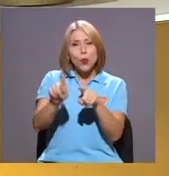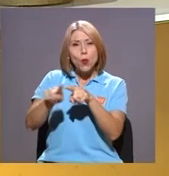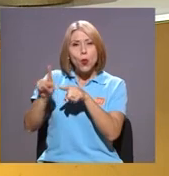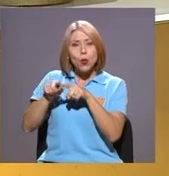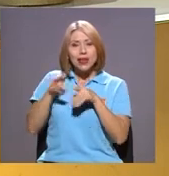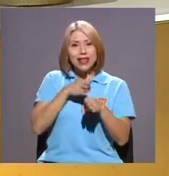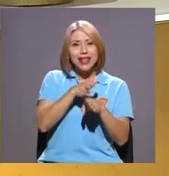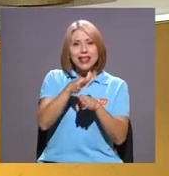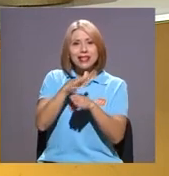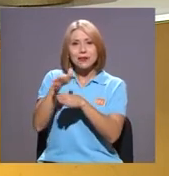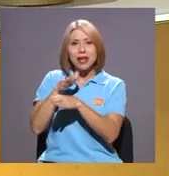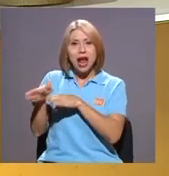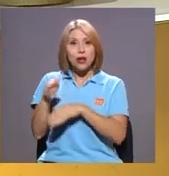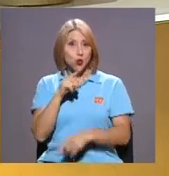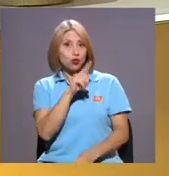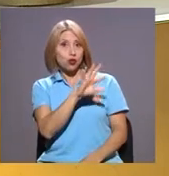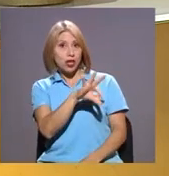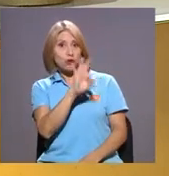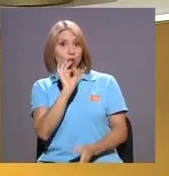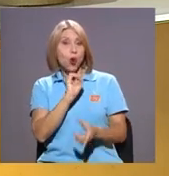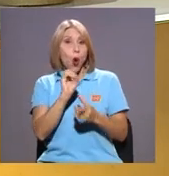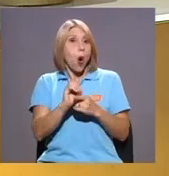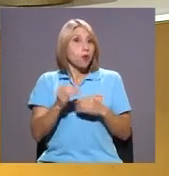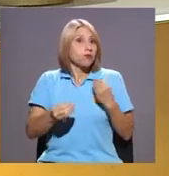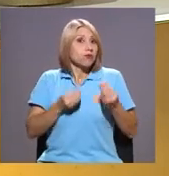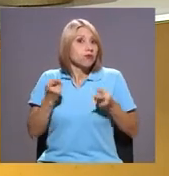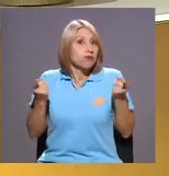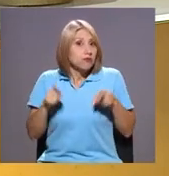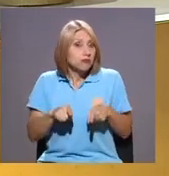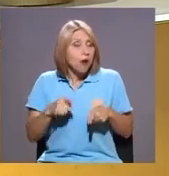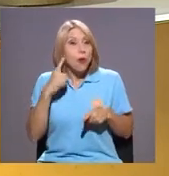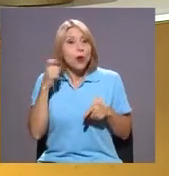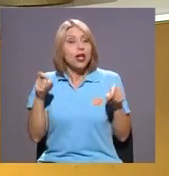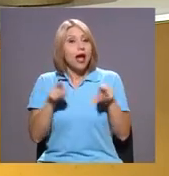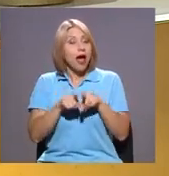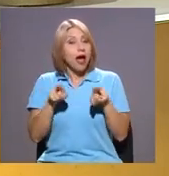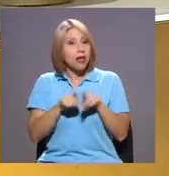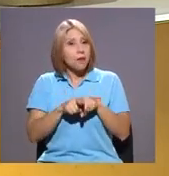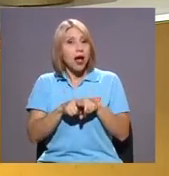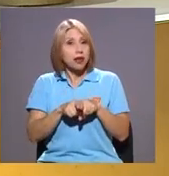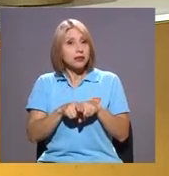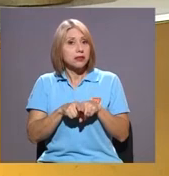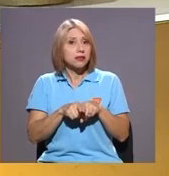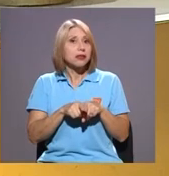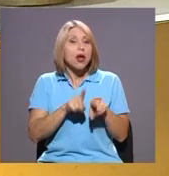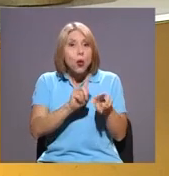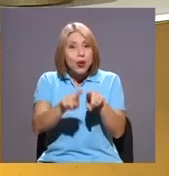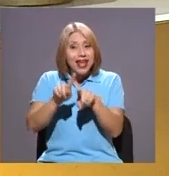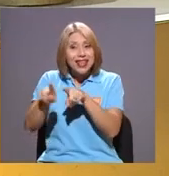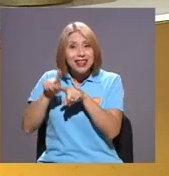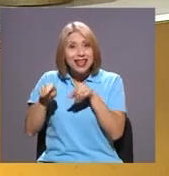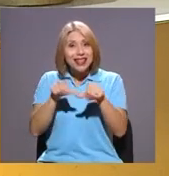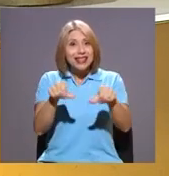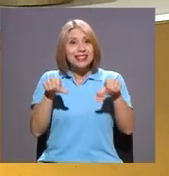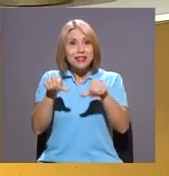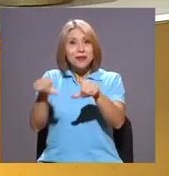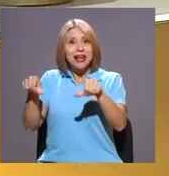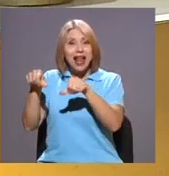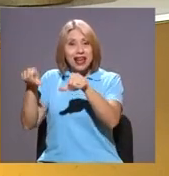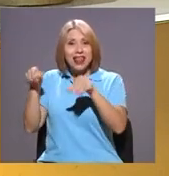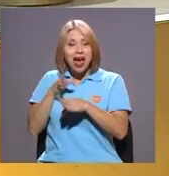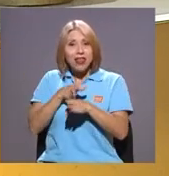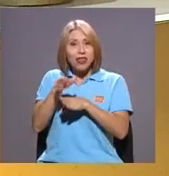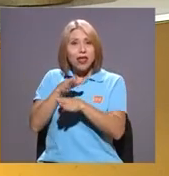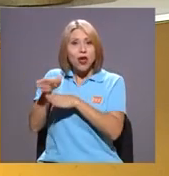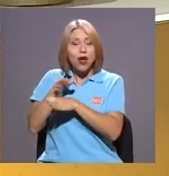por escogencia o por cosas, vueltas que da la vida? Porque además, una interdisciplinaridad muy interesante, y su tesis